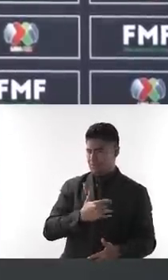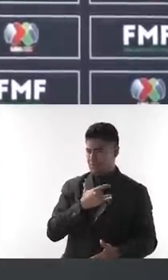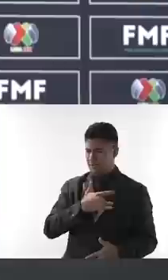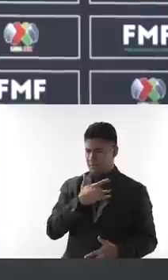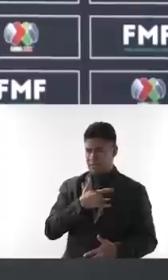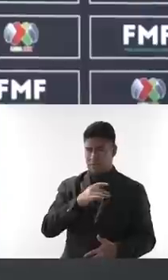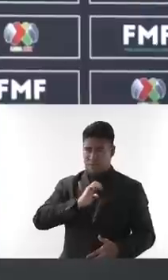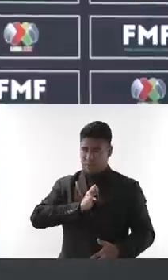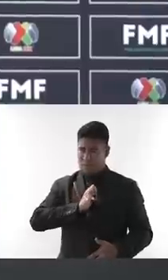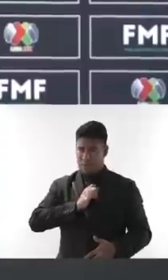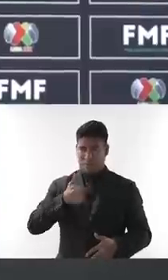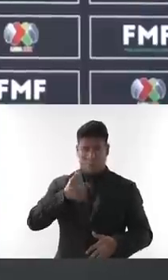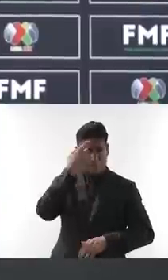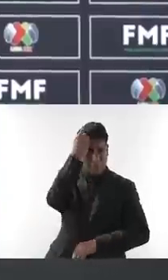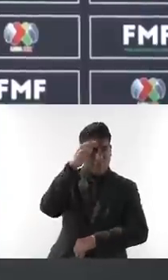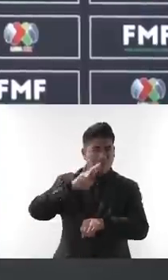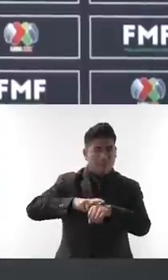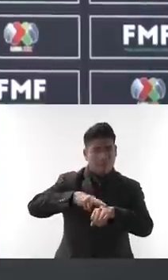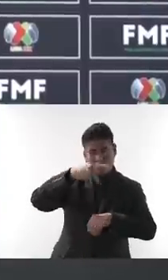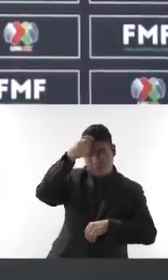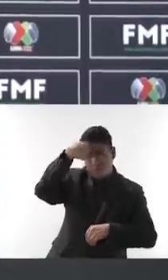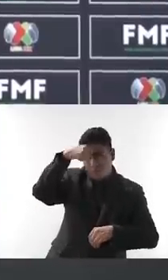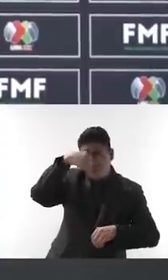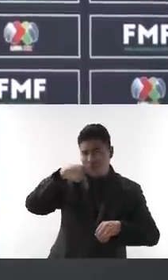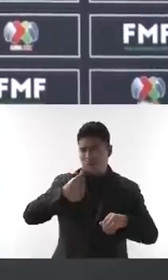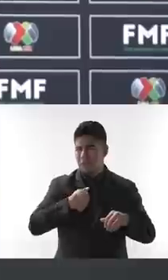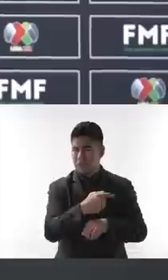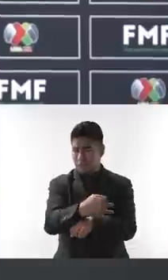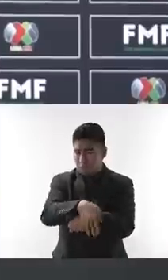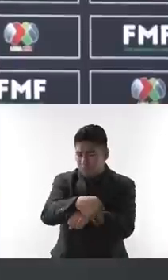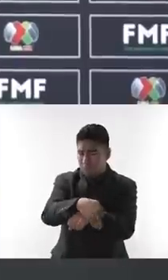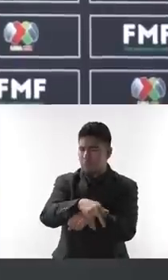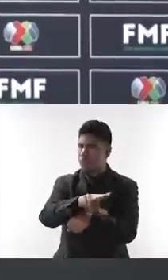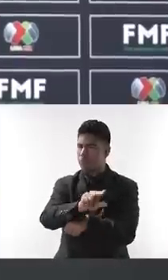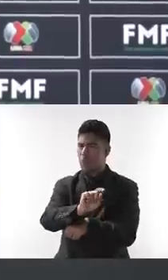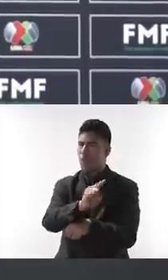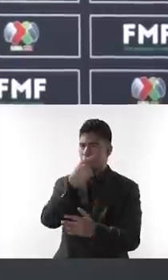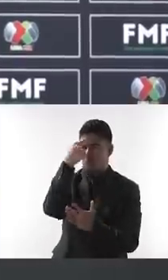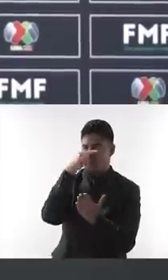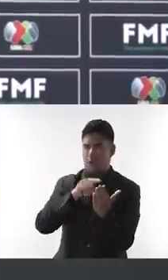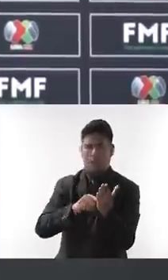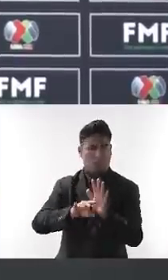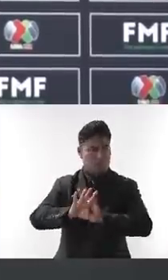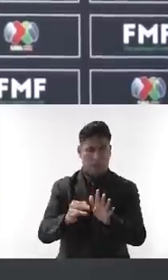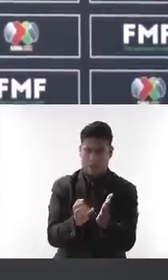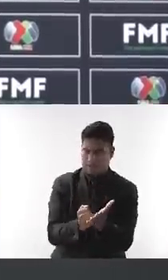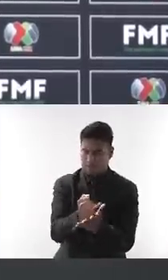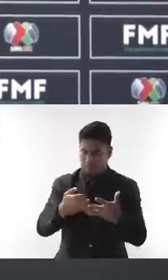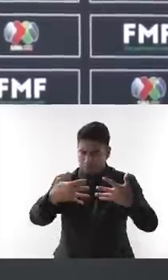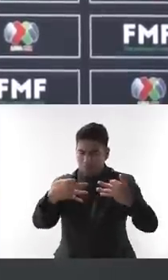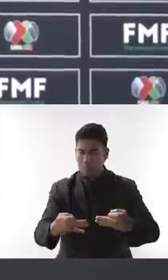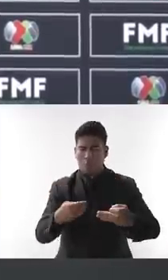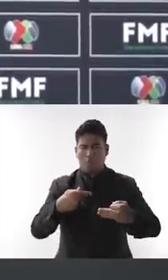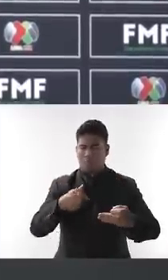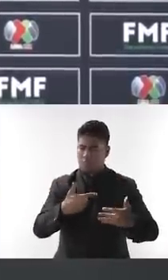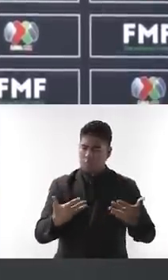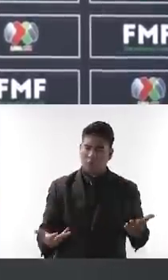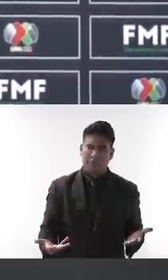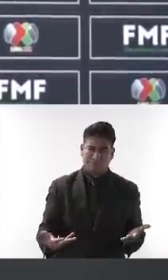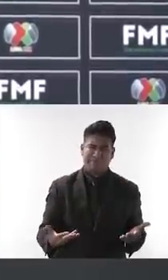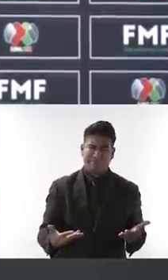mucho en juego como para que se tome la decisión buena de una vez y que este grupo de trabajo que llegue a selecciones